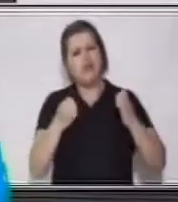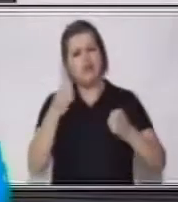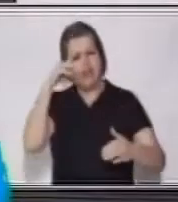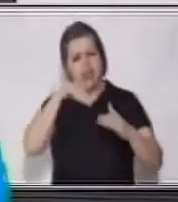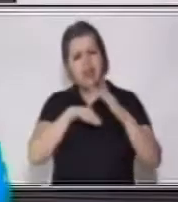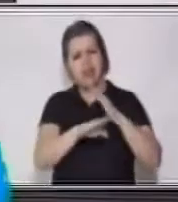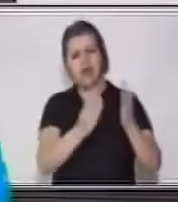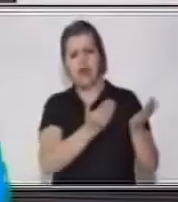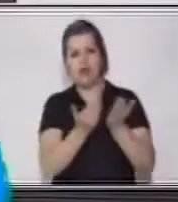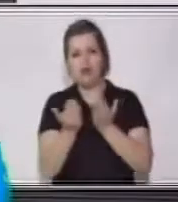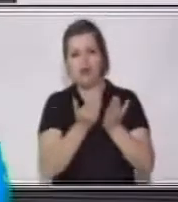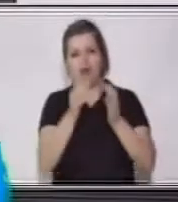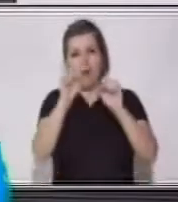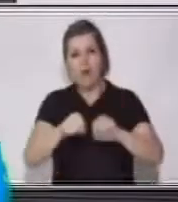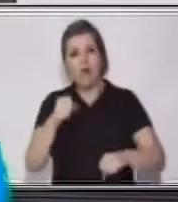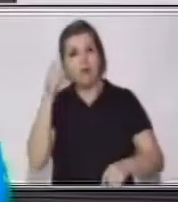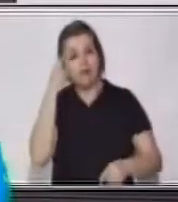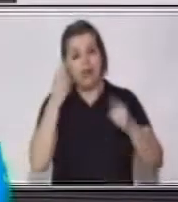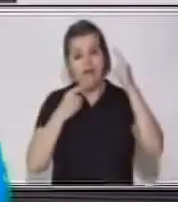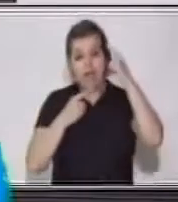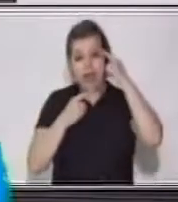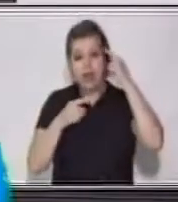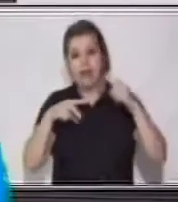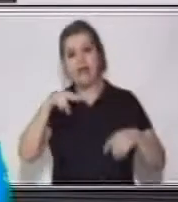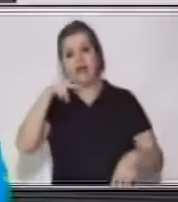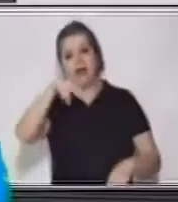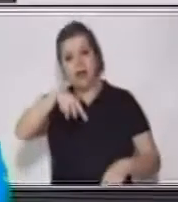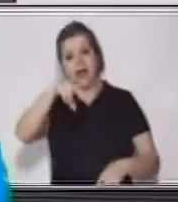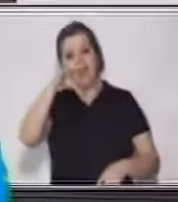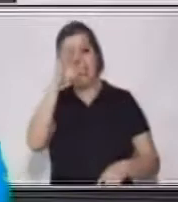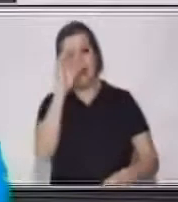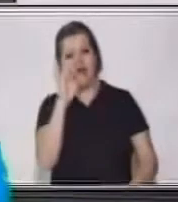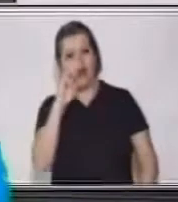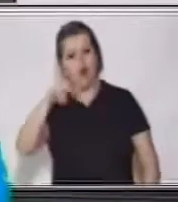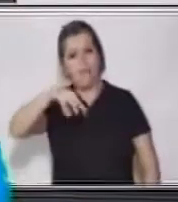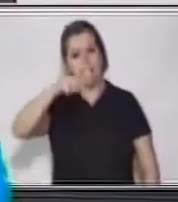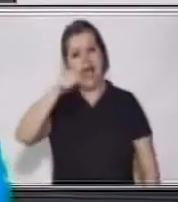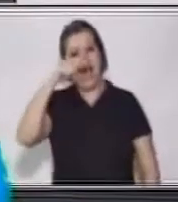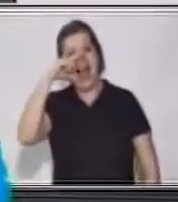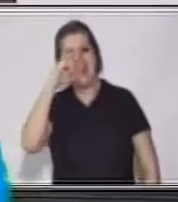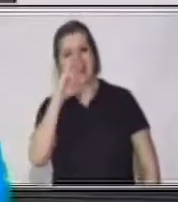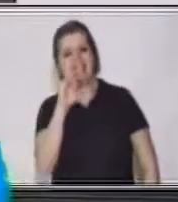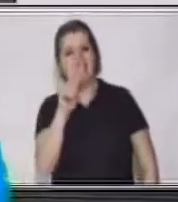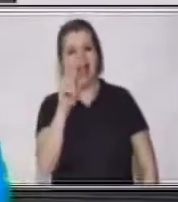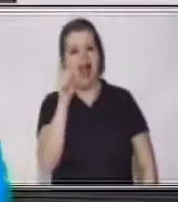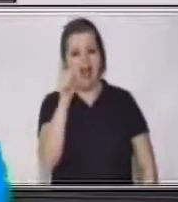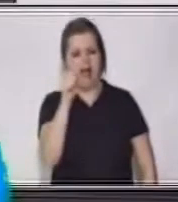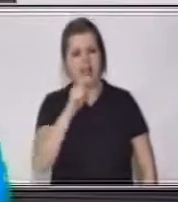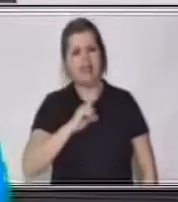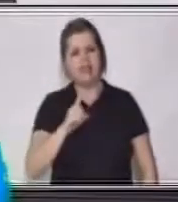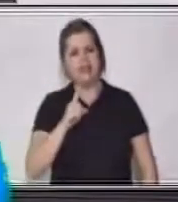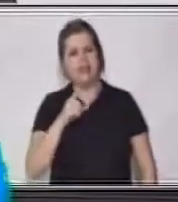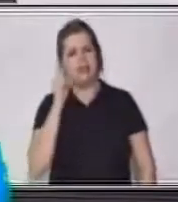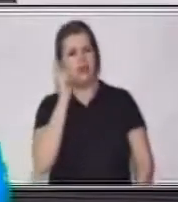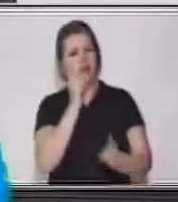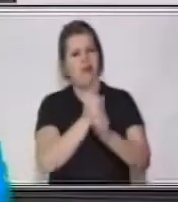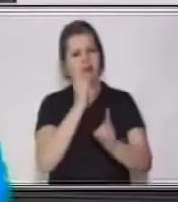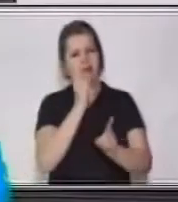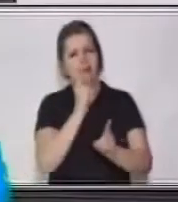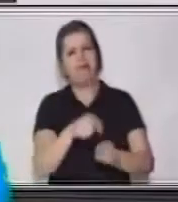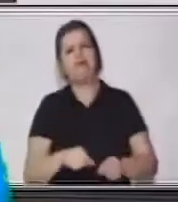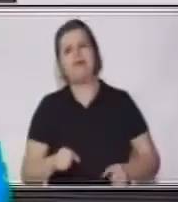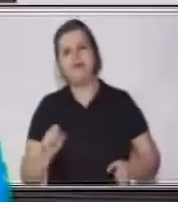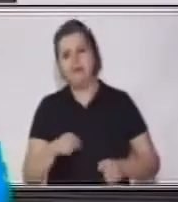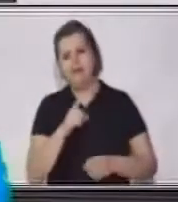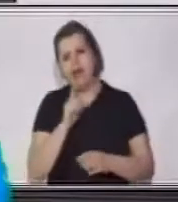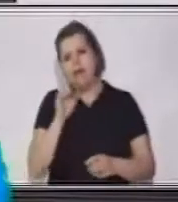estudio podemos identificar que la normativa, como lo dice su palabra, van a ser específicamente la forma en cómo nosotros